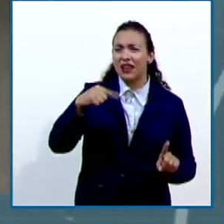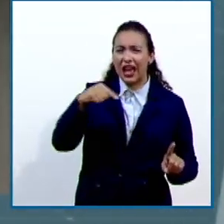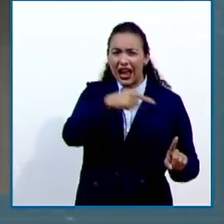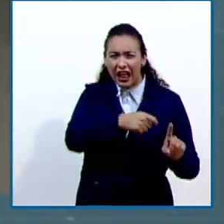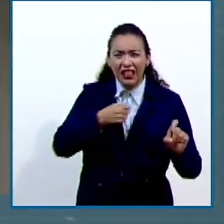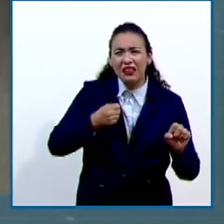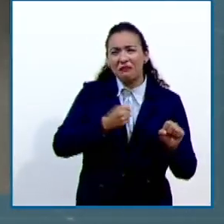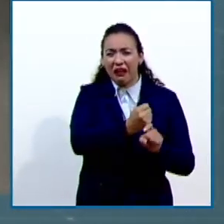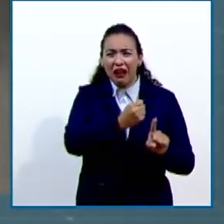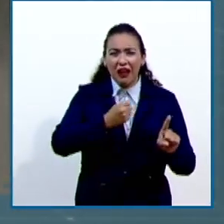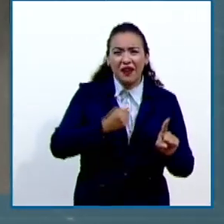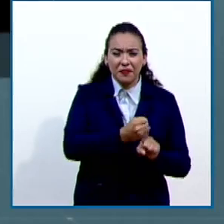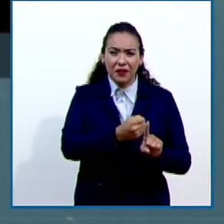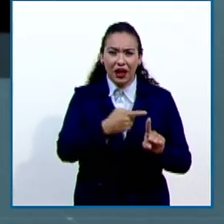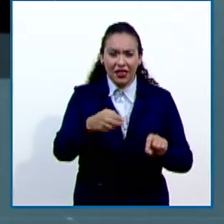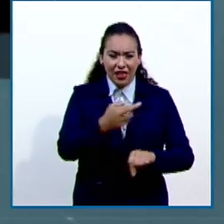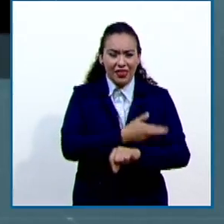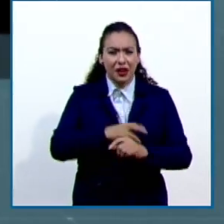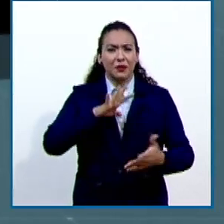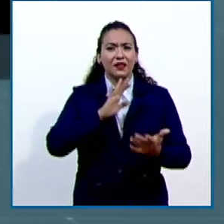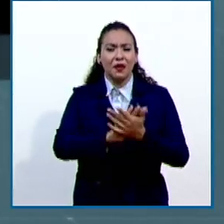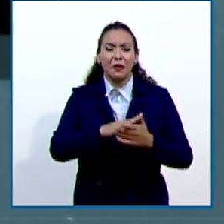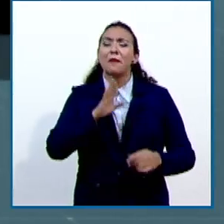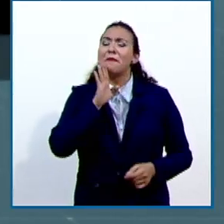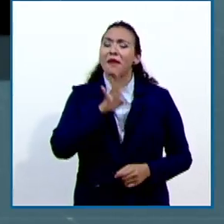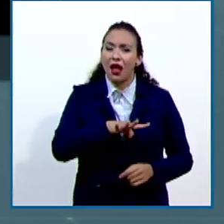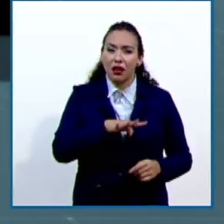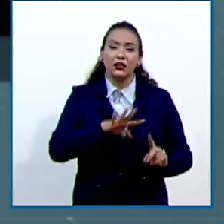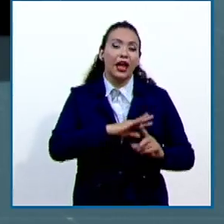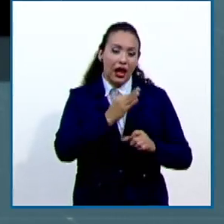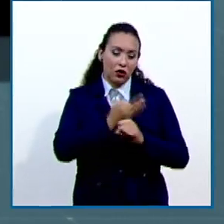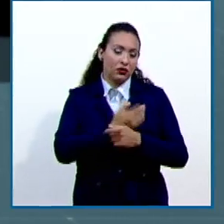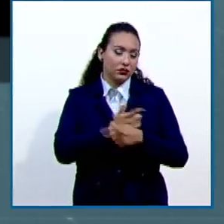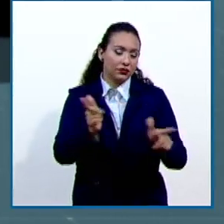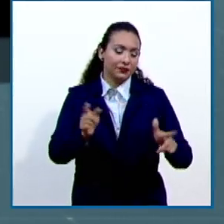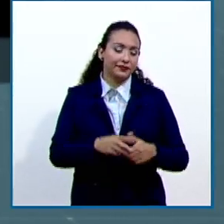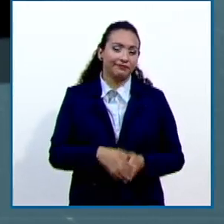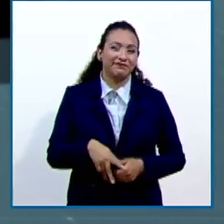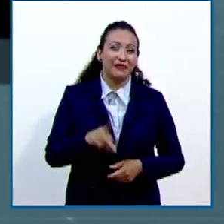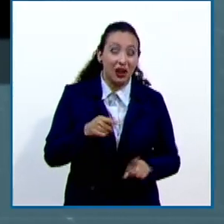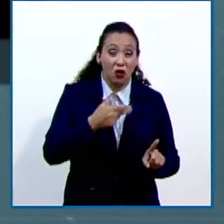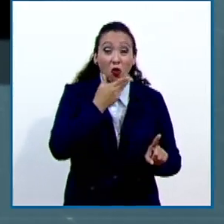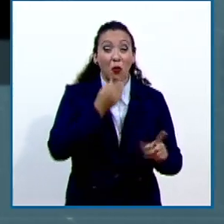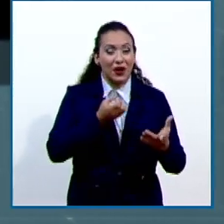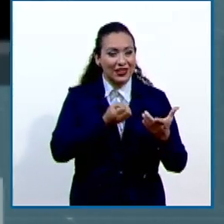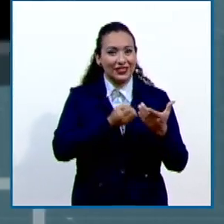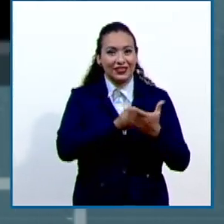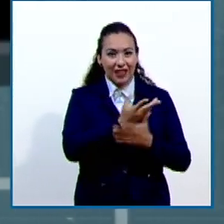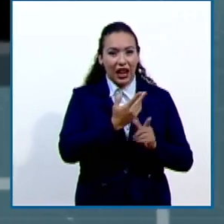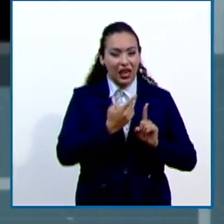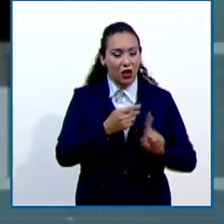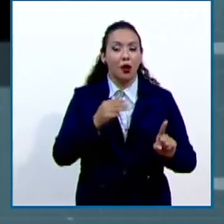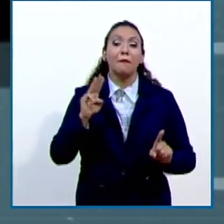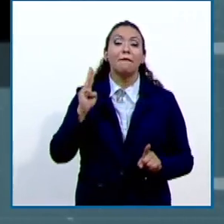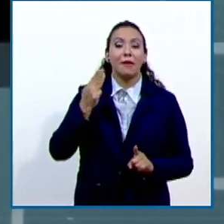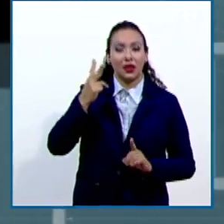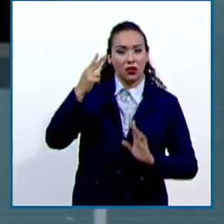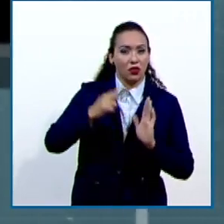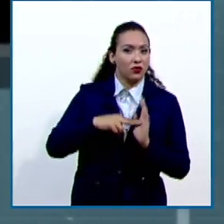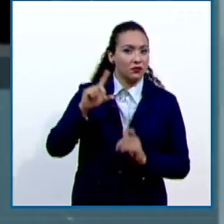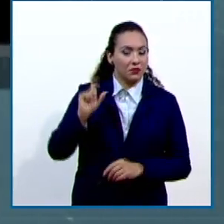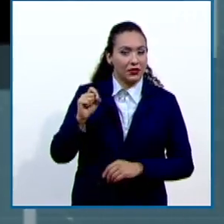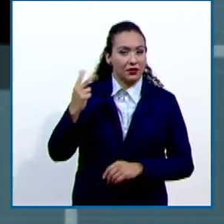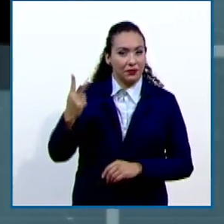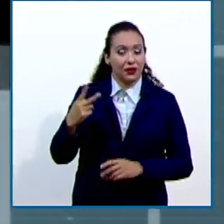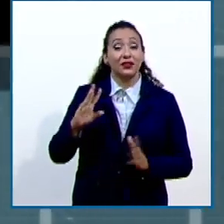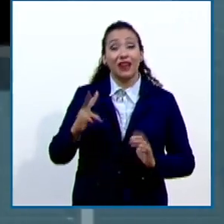que padeció en los procesos penales de los que ya fue absuelto. Desde que el afectado salió del altiplano en mayo de 2022,